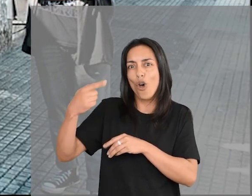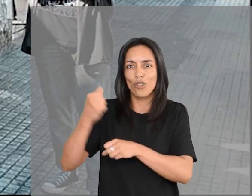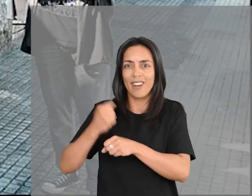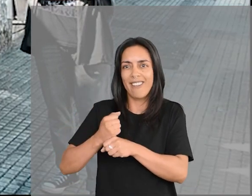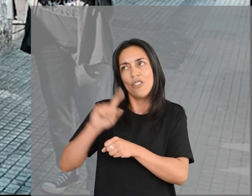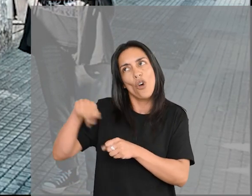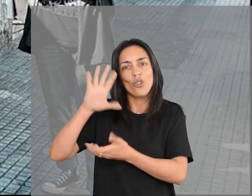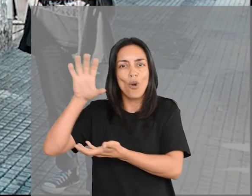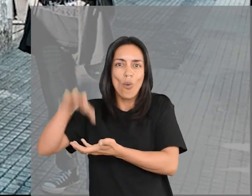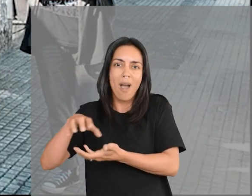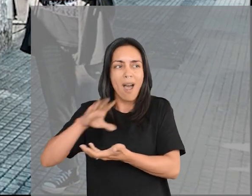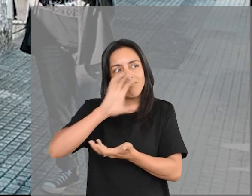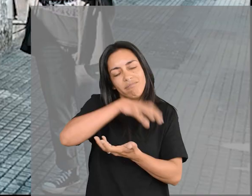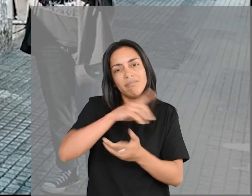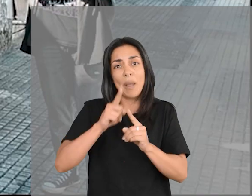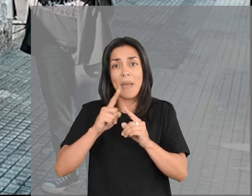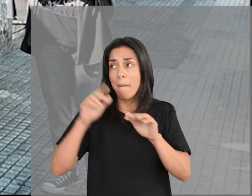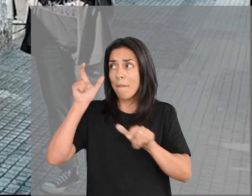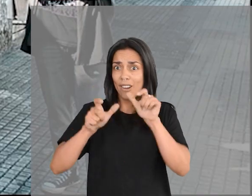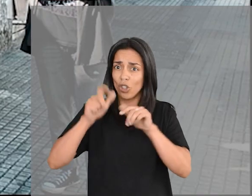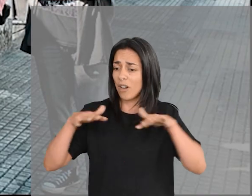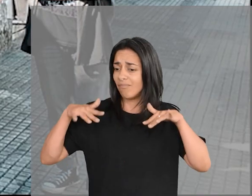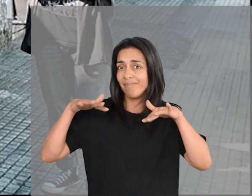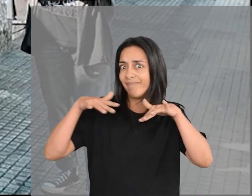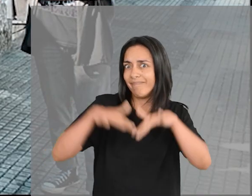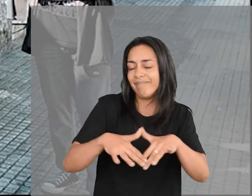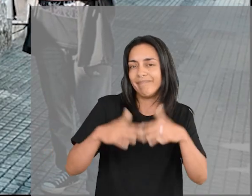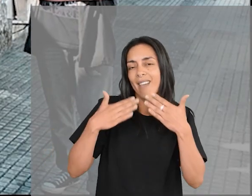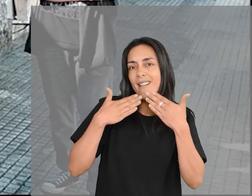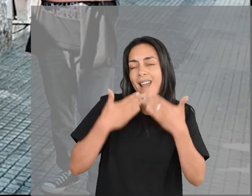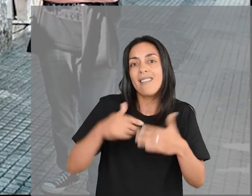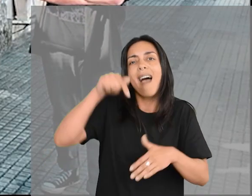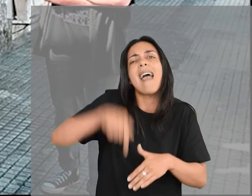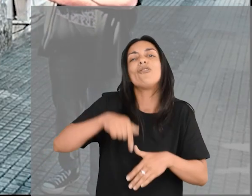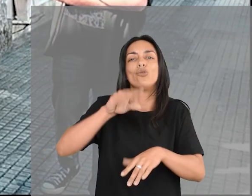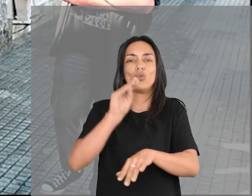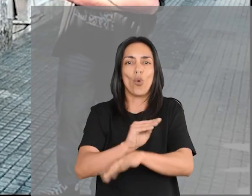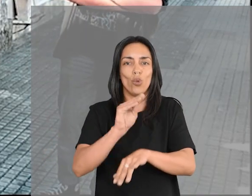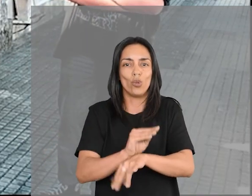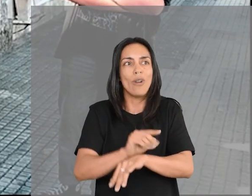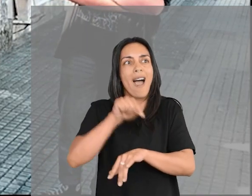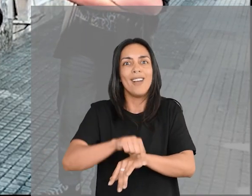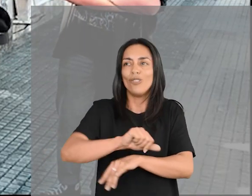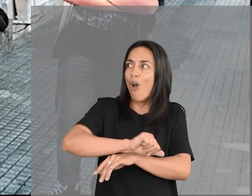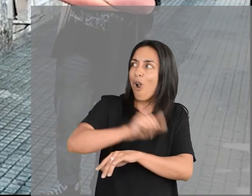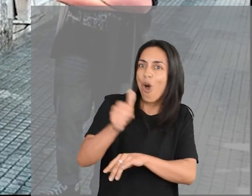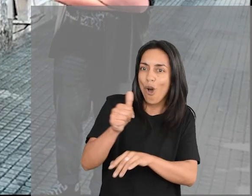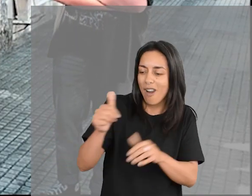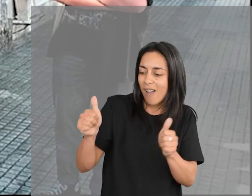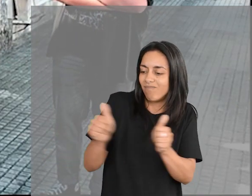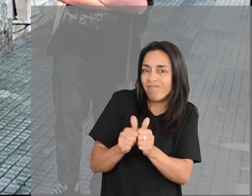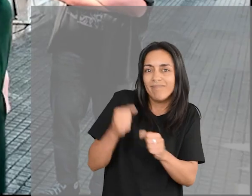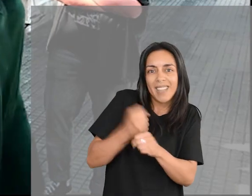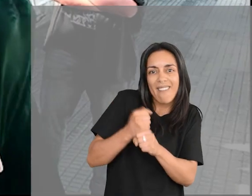en el Fabín, y al público en general. Bueno, esto es cultura y esto es lo que se logra con los chiquilines. Por último,